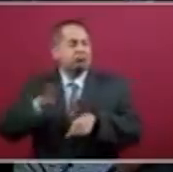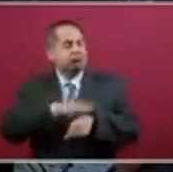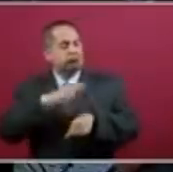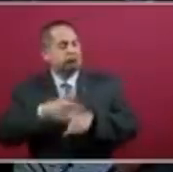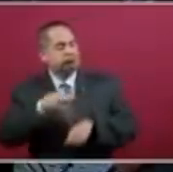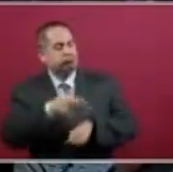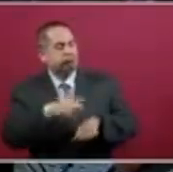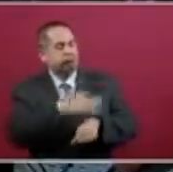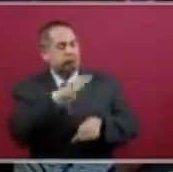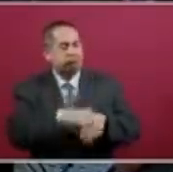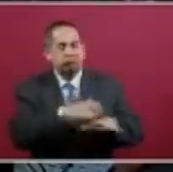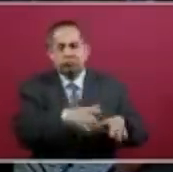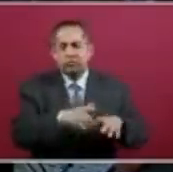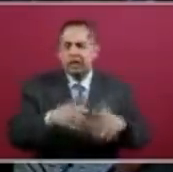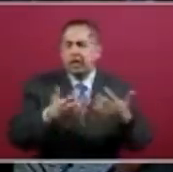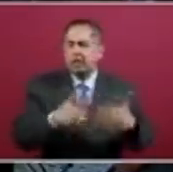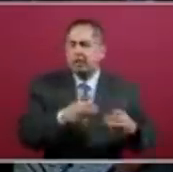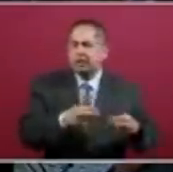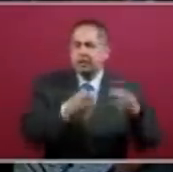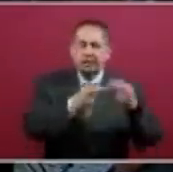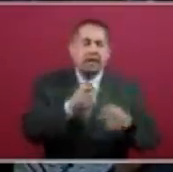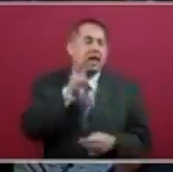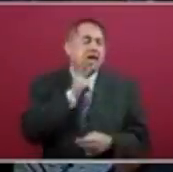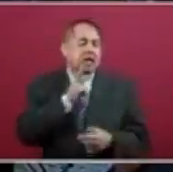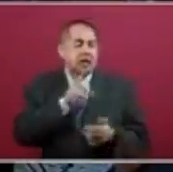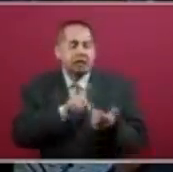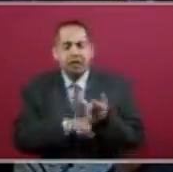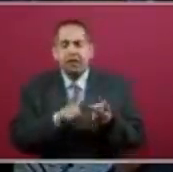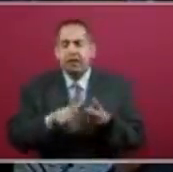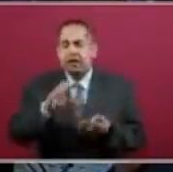notas de algunas empresas, especialmente de Pemex y de CFE,